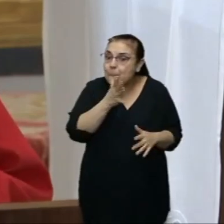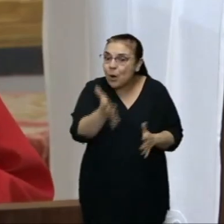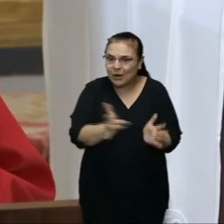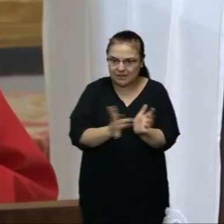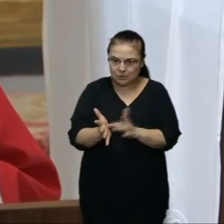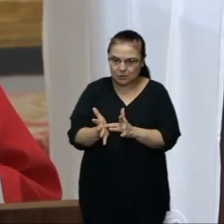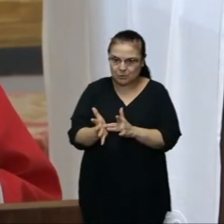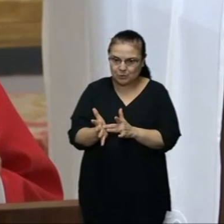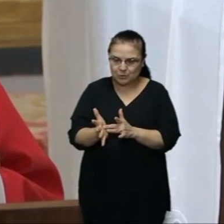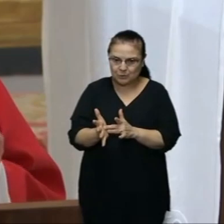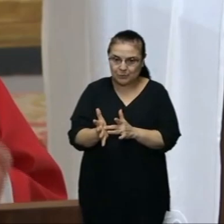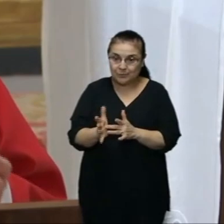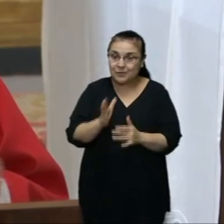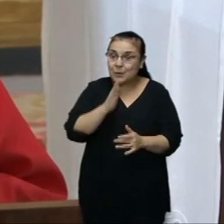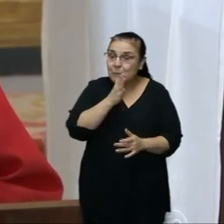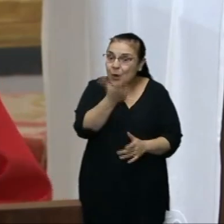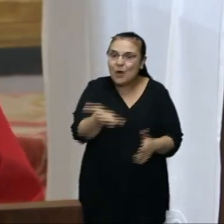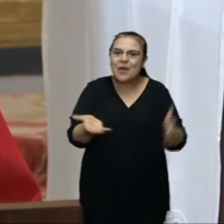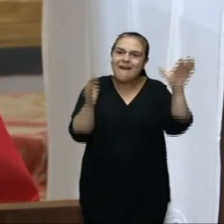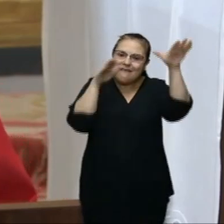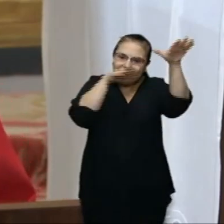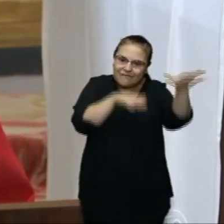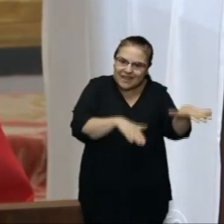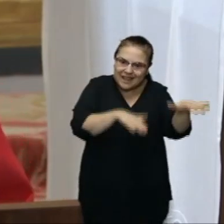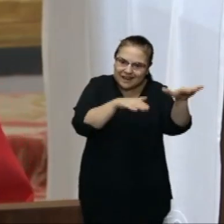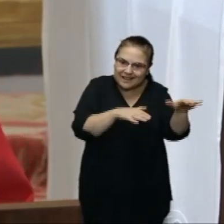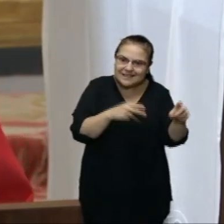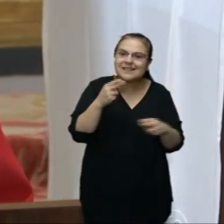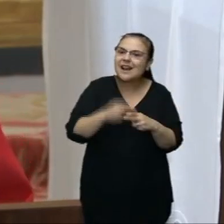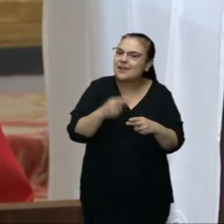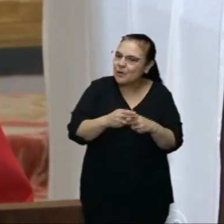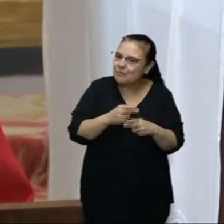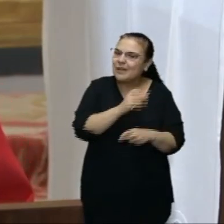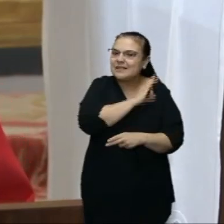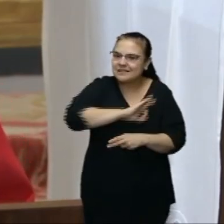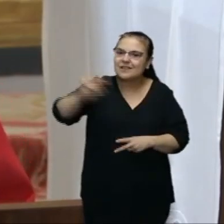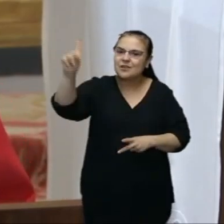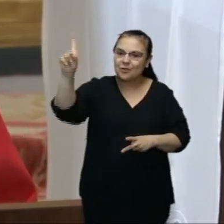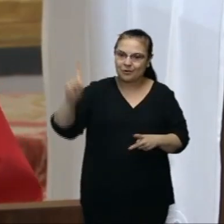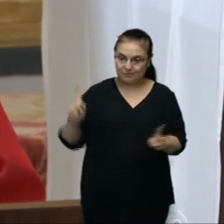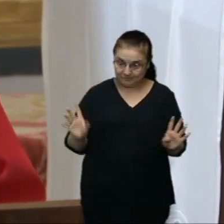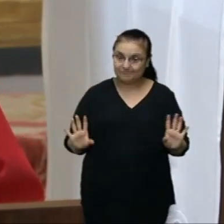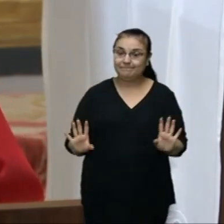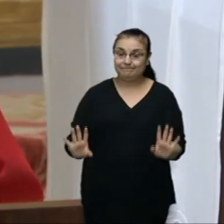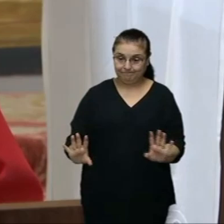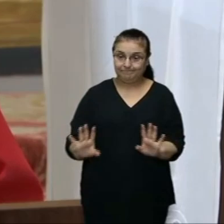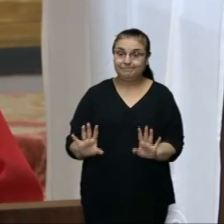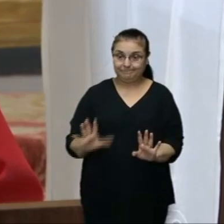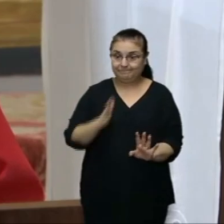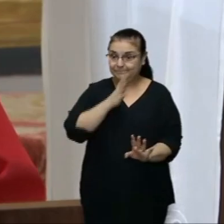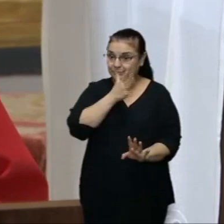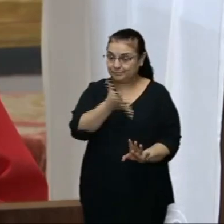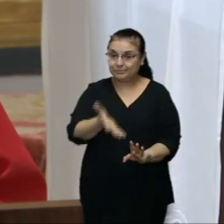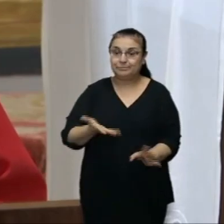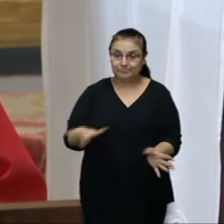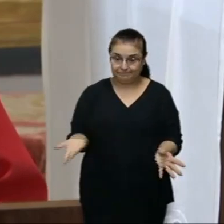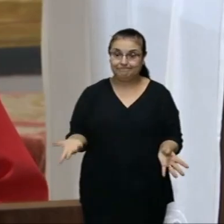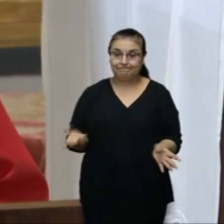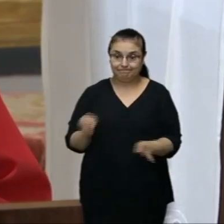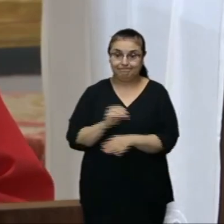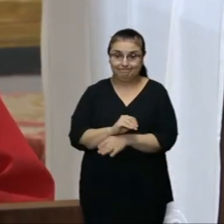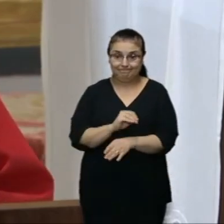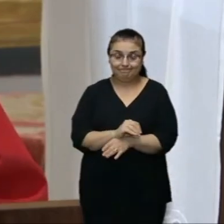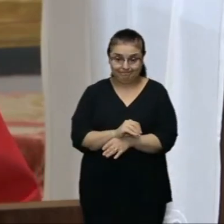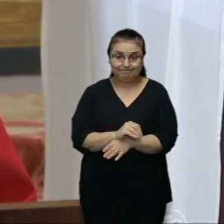por dar y ser fieles al nombre del Señor. Por lo tanto, tenemos que tener